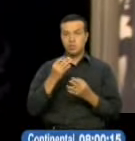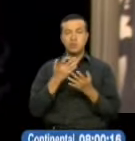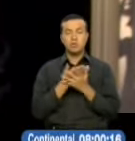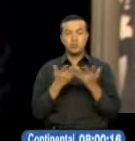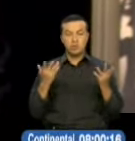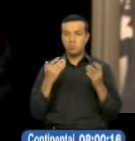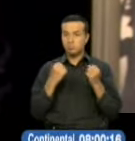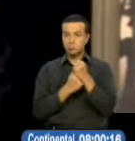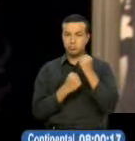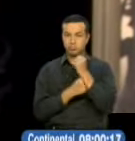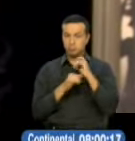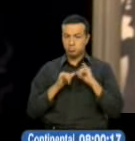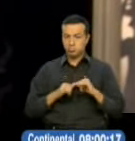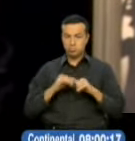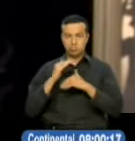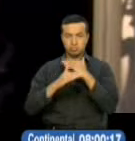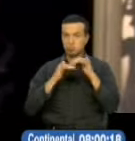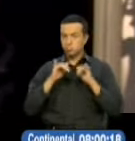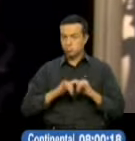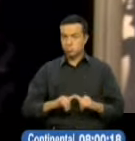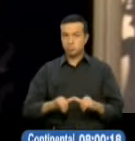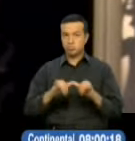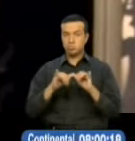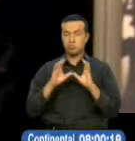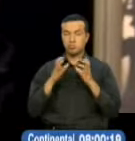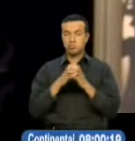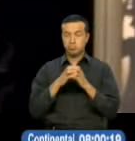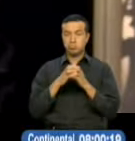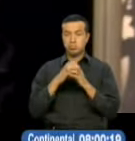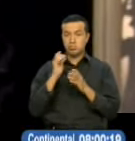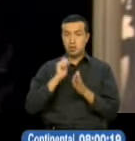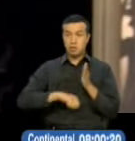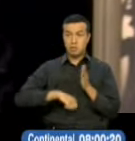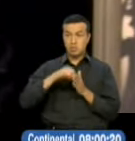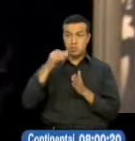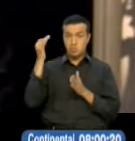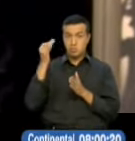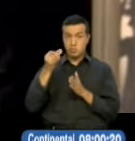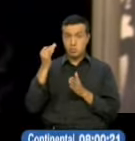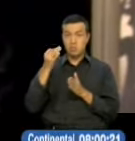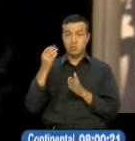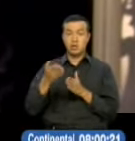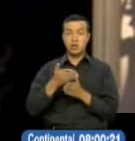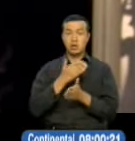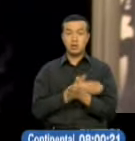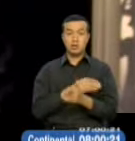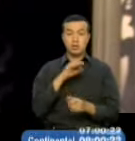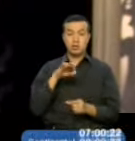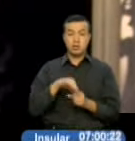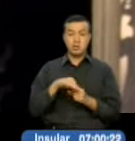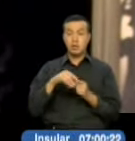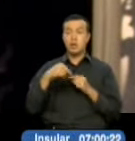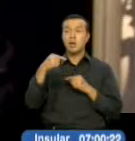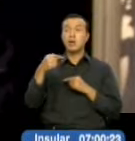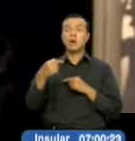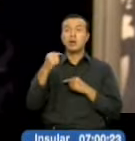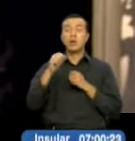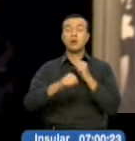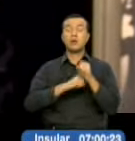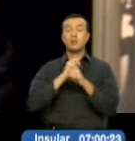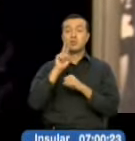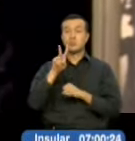y la estabilidad para los años venideros. Si la Cámara de los Comunes aprueba esta solicitud, se adelantarían las elecciones que estaban previstas para el